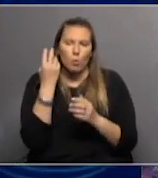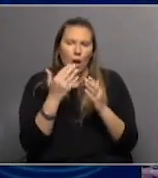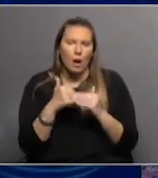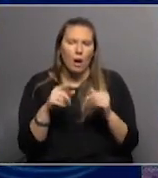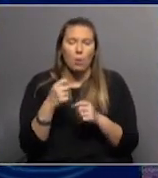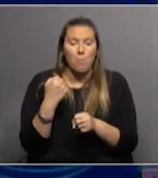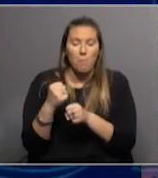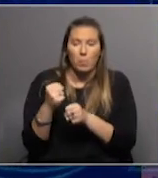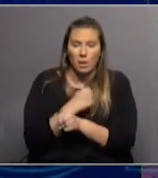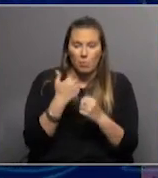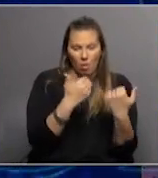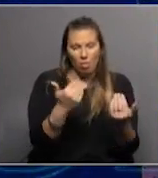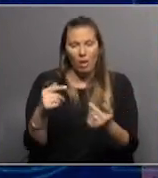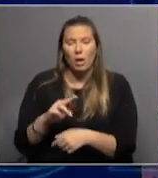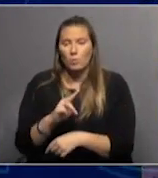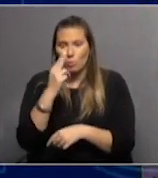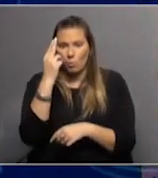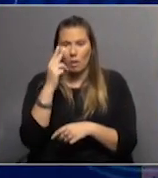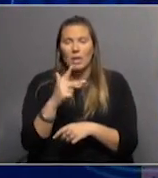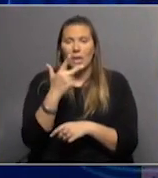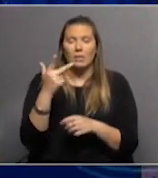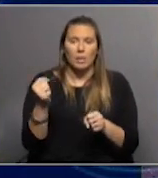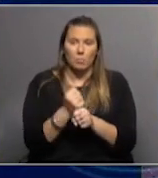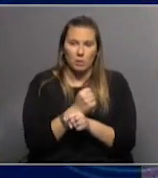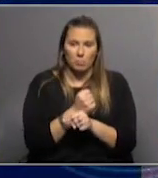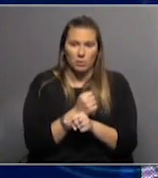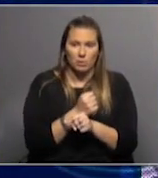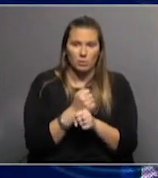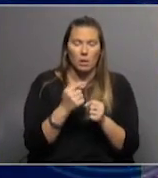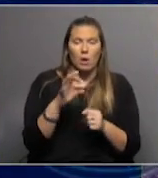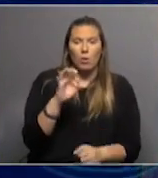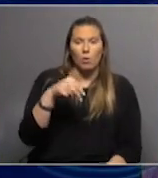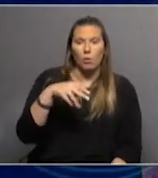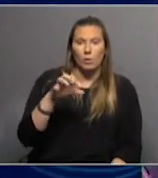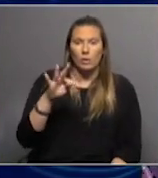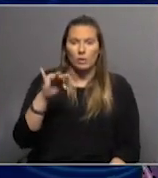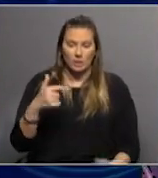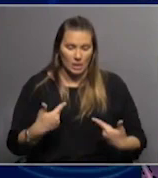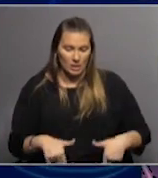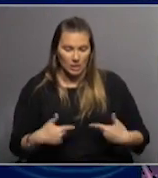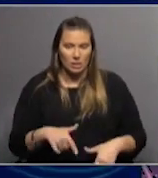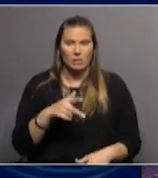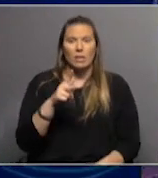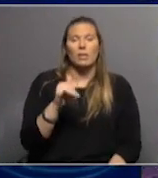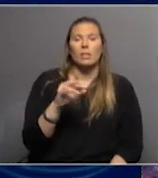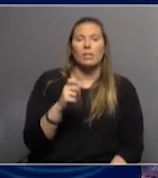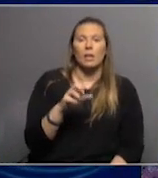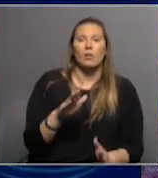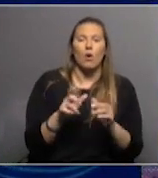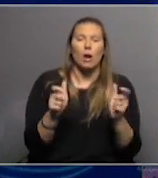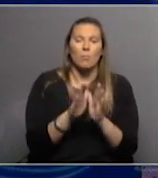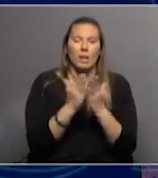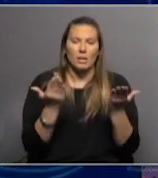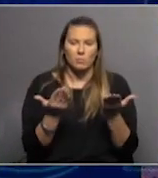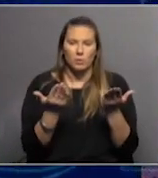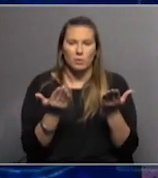que se reparten en Uruguay. Los tres grandes premios en Uruguay son el que da el Lonetti, que da la Intendencia, el Bartolomé Hidalgo, que da la Cámara del Libro, y el